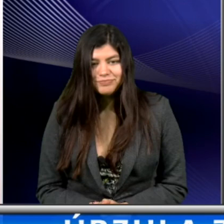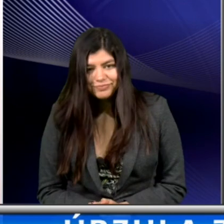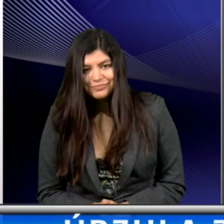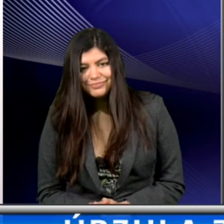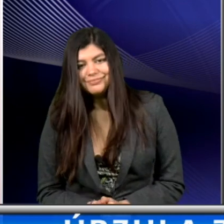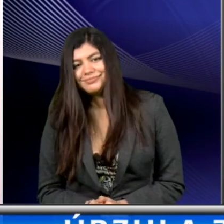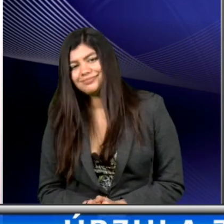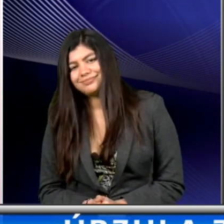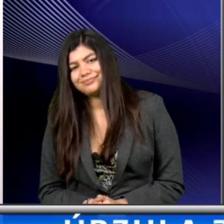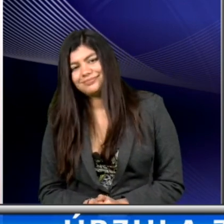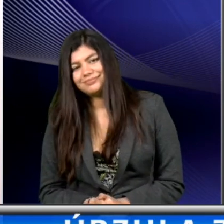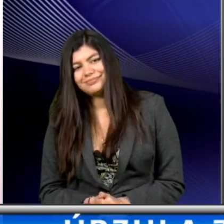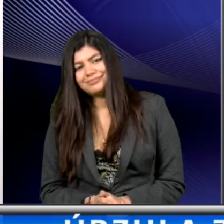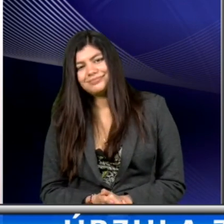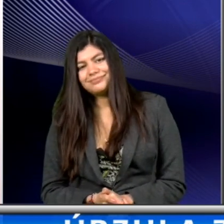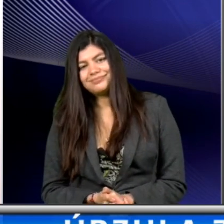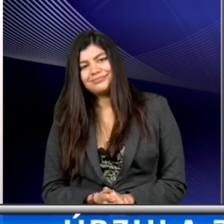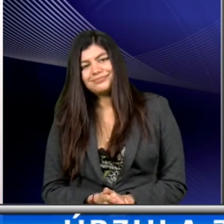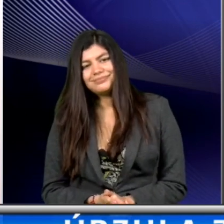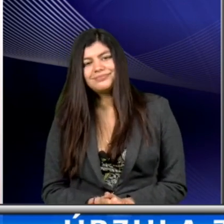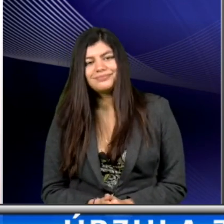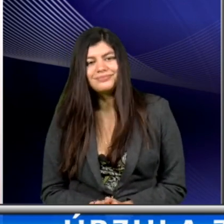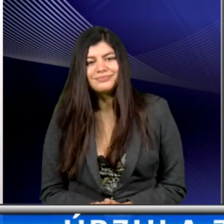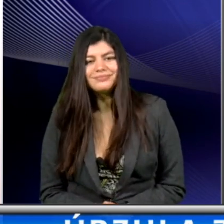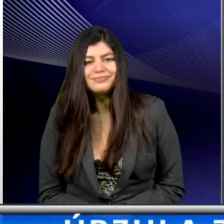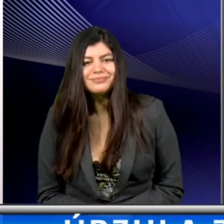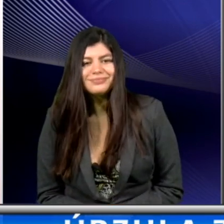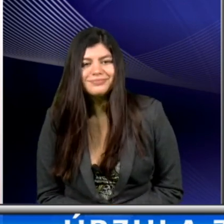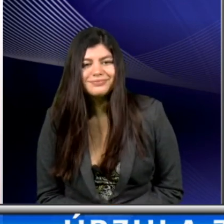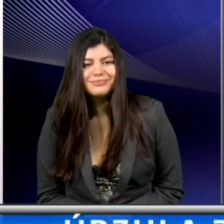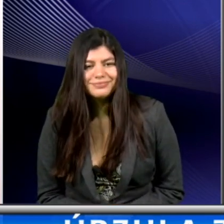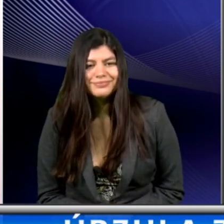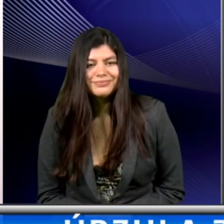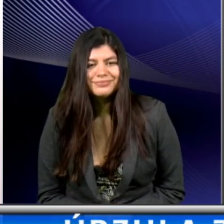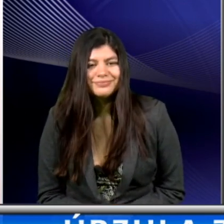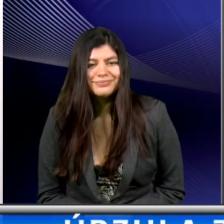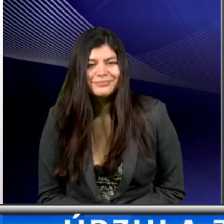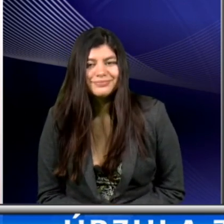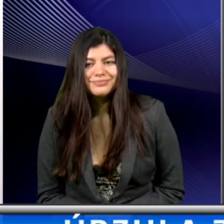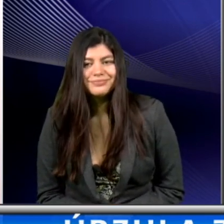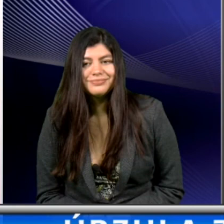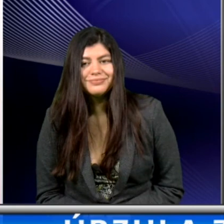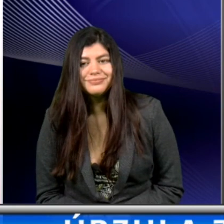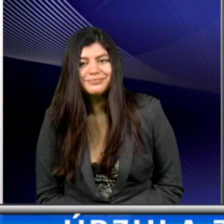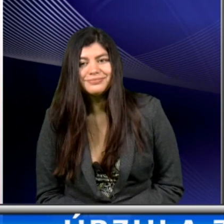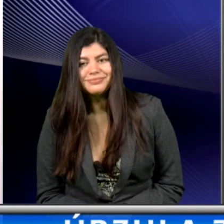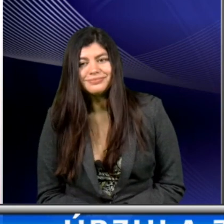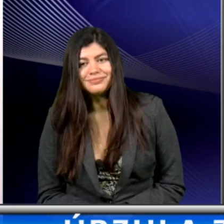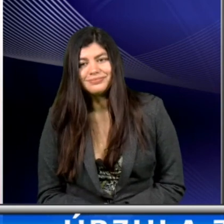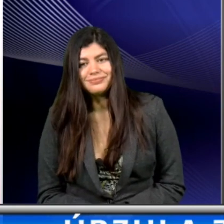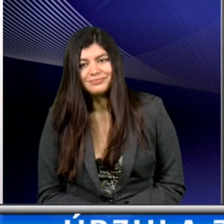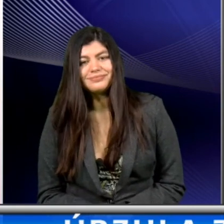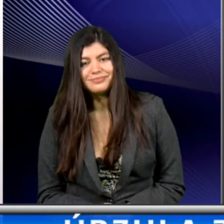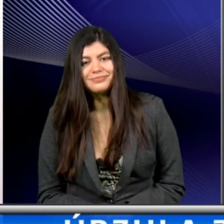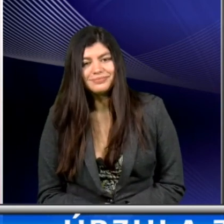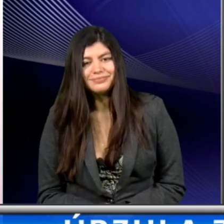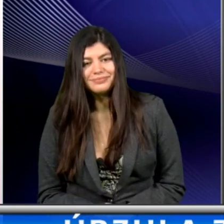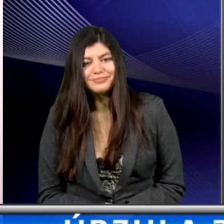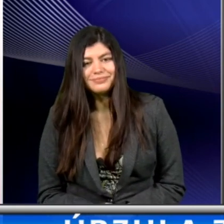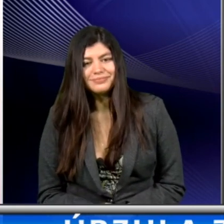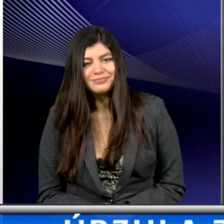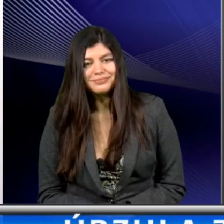señal. Es cierto, o sea, muchas veces nos vemos limitados por eso. Y ahora, sobre todo, se ha visto